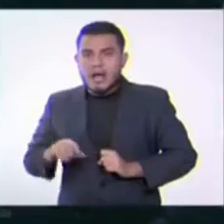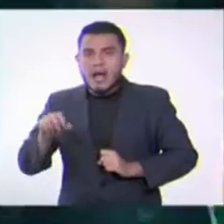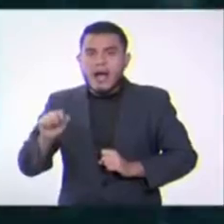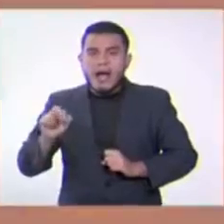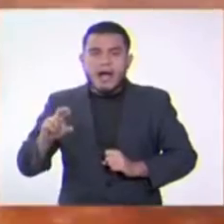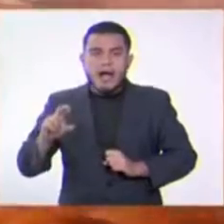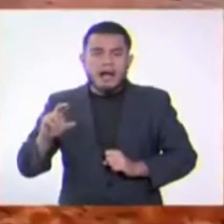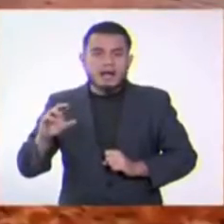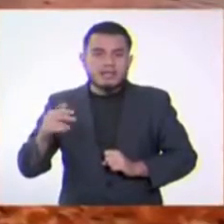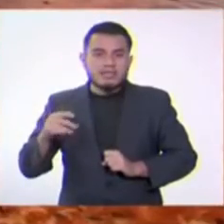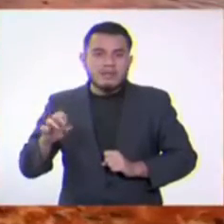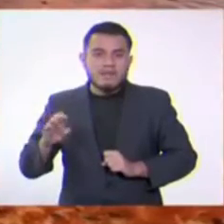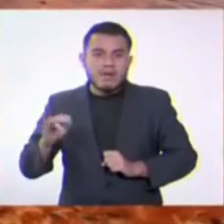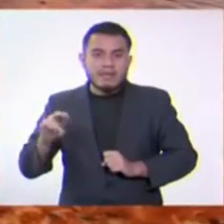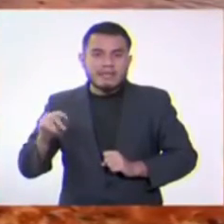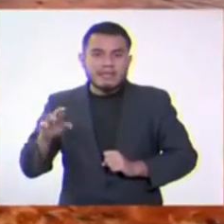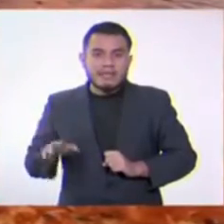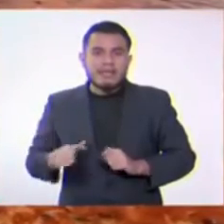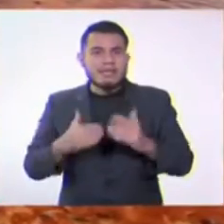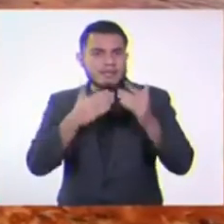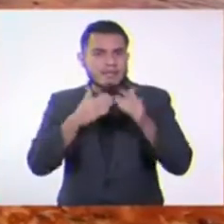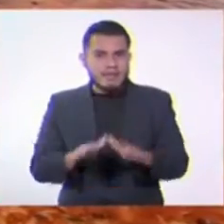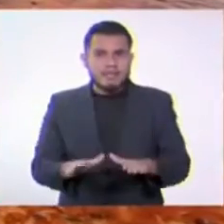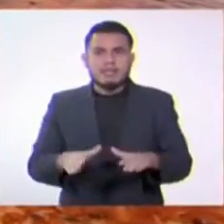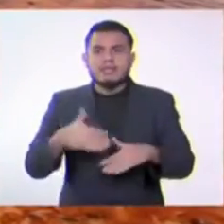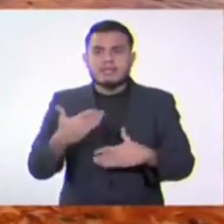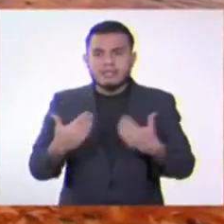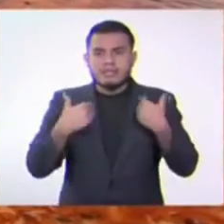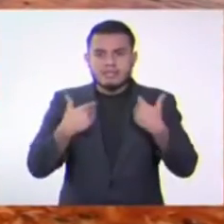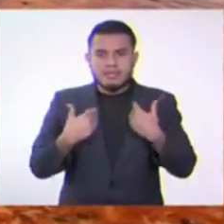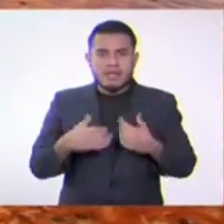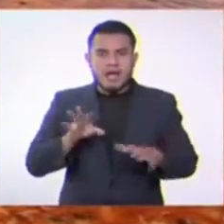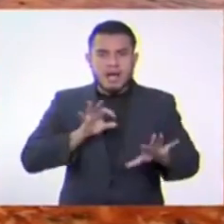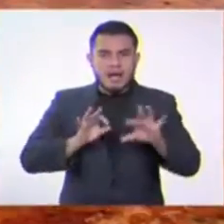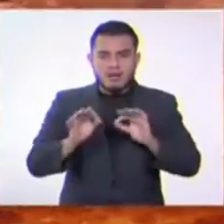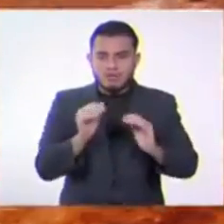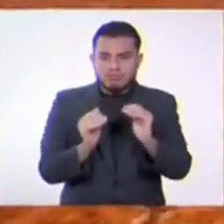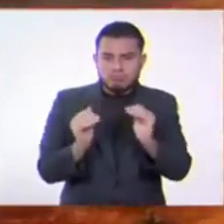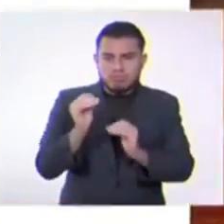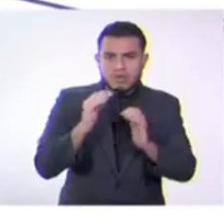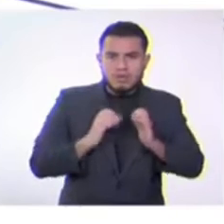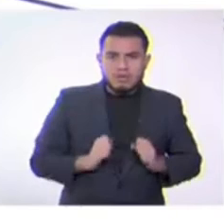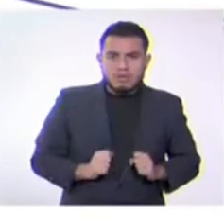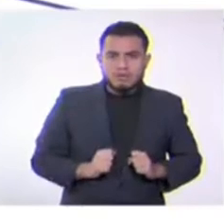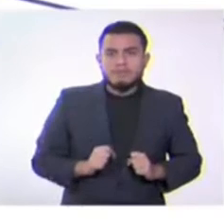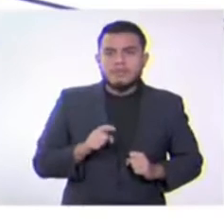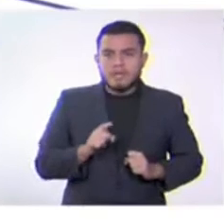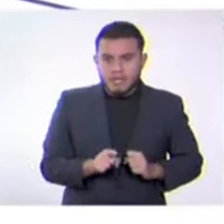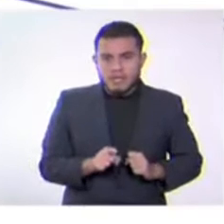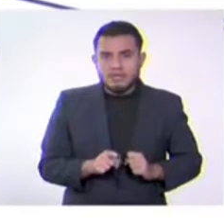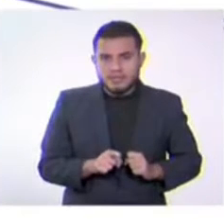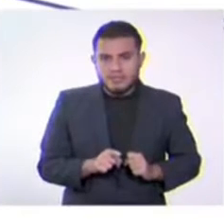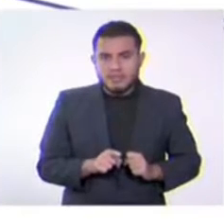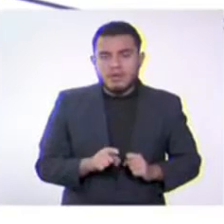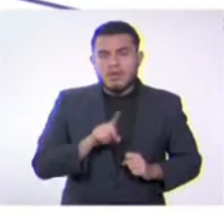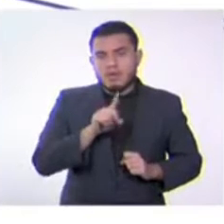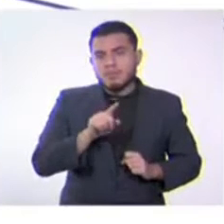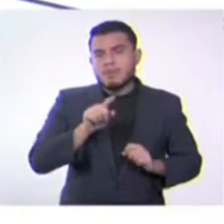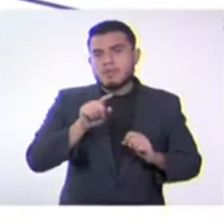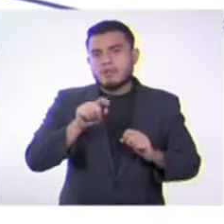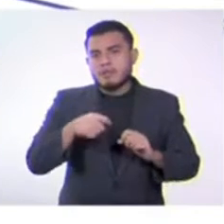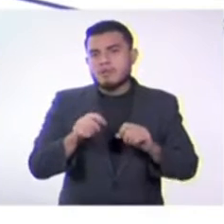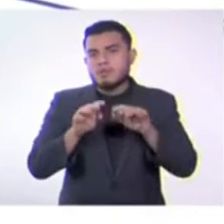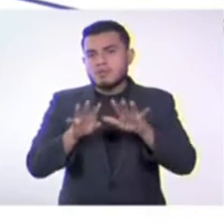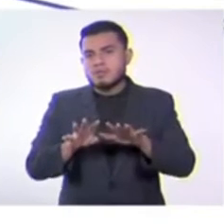Arquebacteria. De hecho, eran tan diferentes que merecían algo superior a un reino. Esto se conocería en